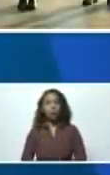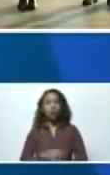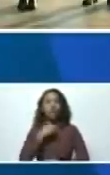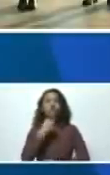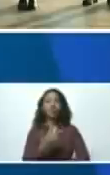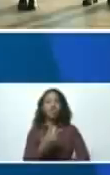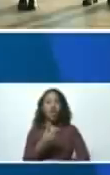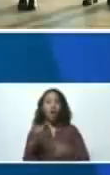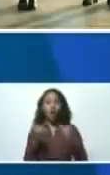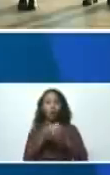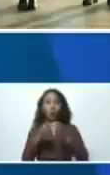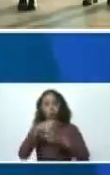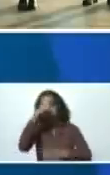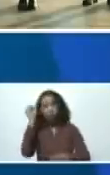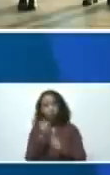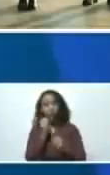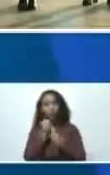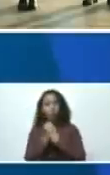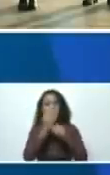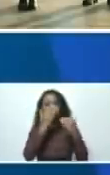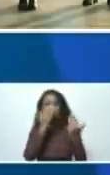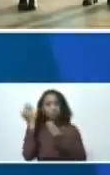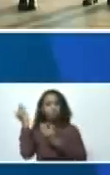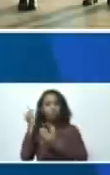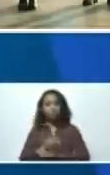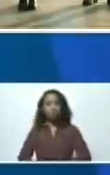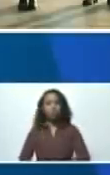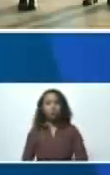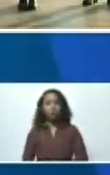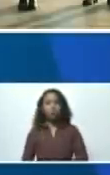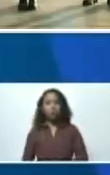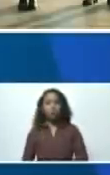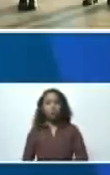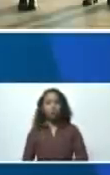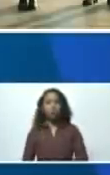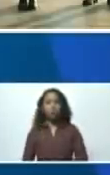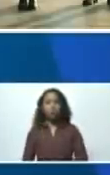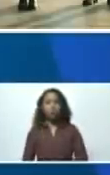de la clase obrera. Adelante.